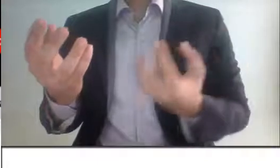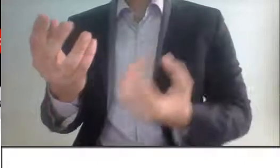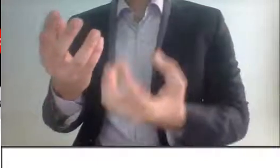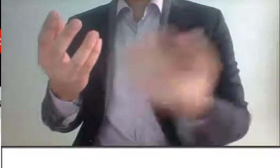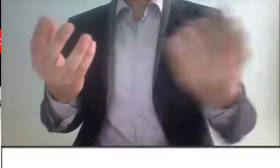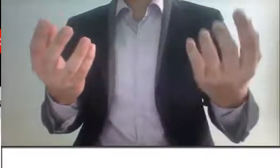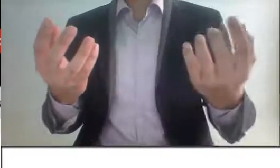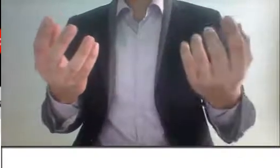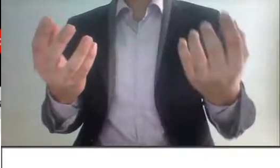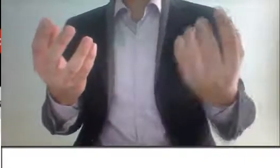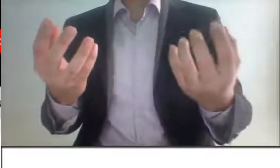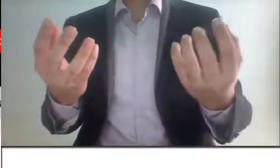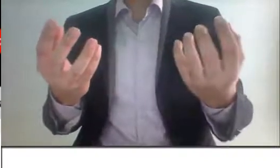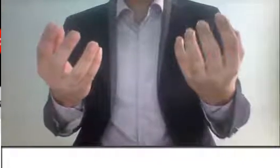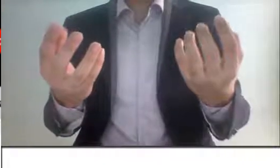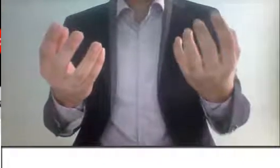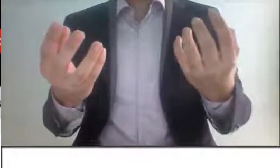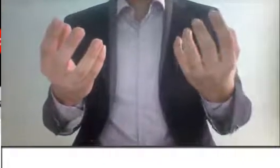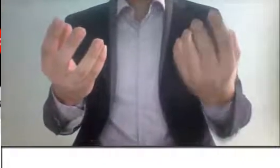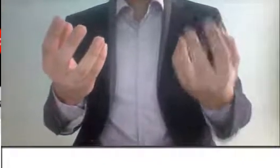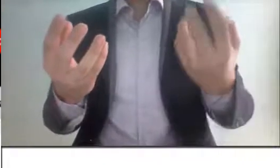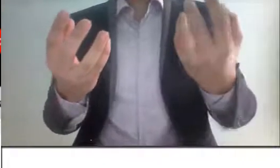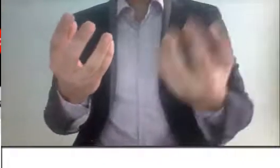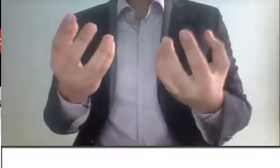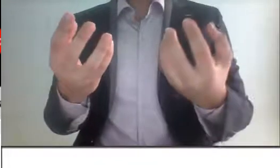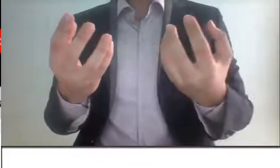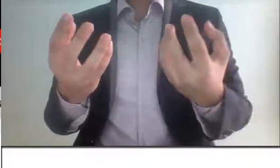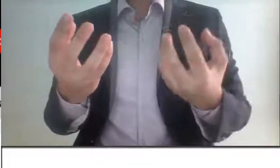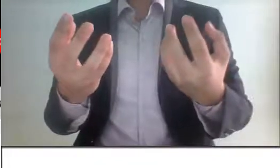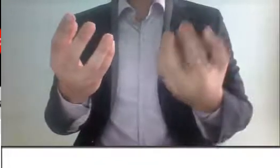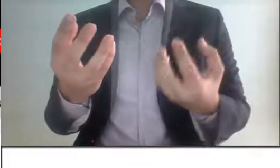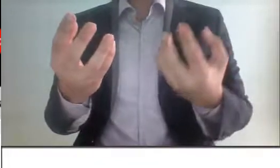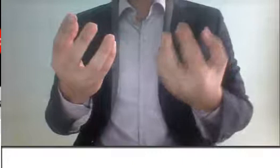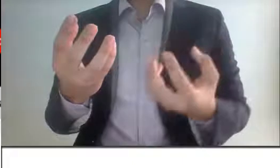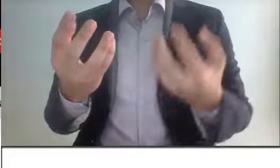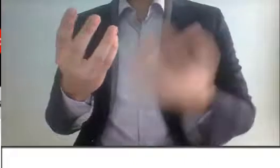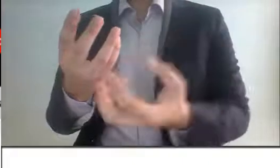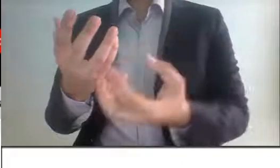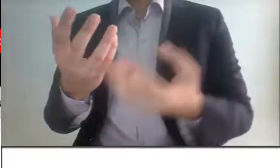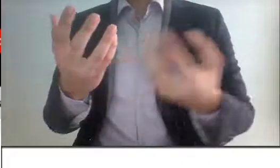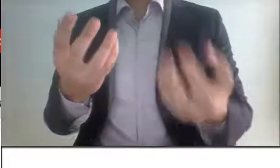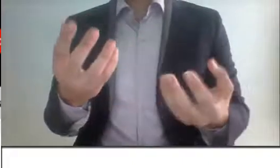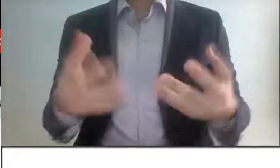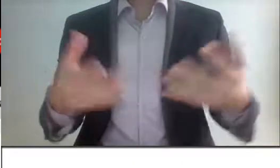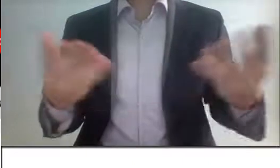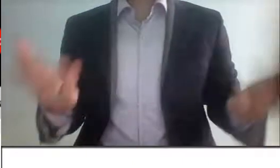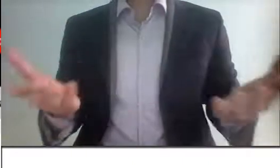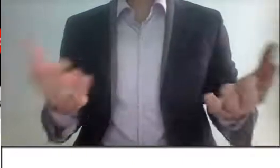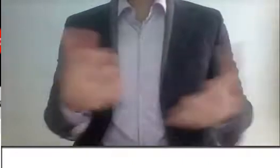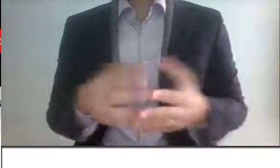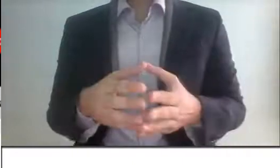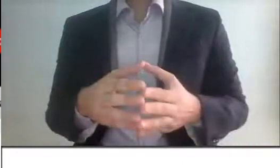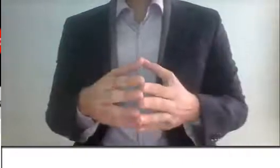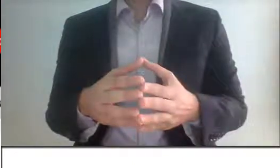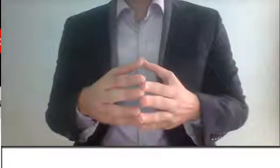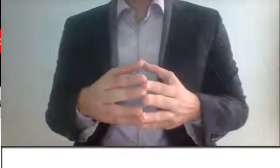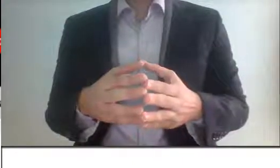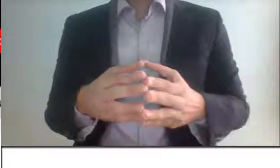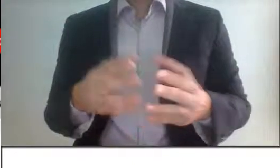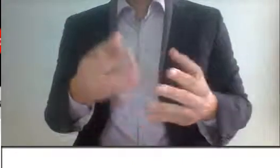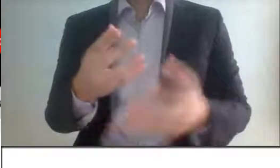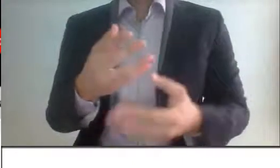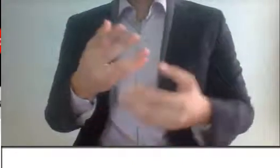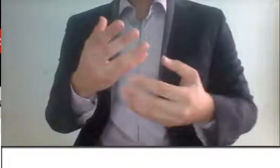pues yo no solamente necesito que me garantices el pago de los recursos, sin importar todo un detalle de gastar los recursos o cómo lo hayas hecho, pero yo solamente quiero una garantía de